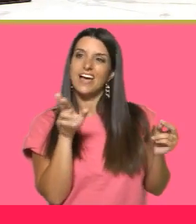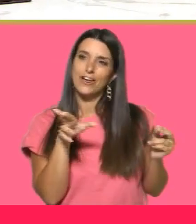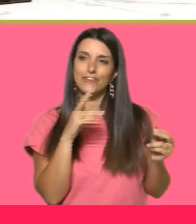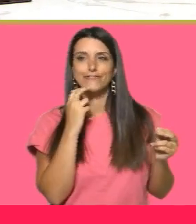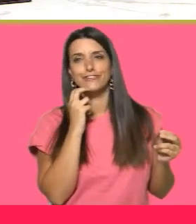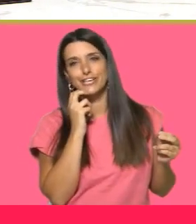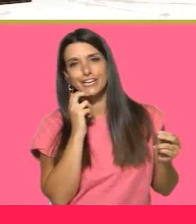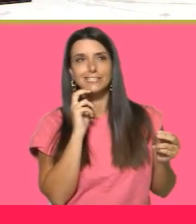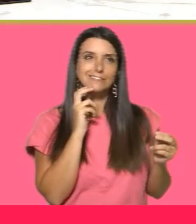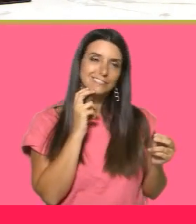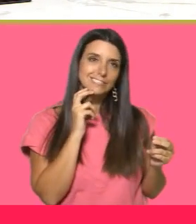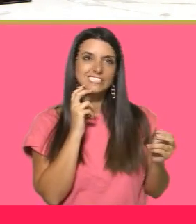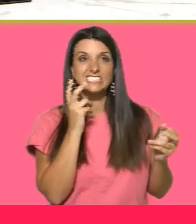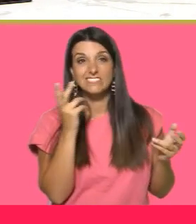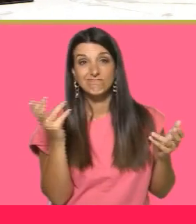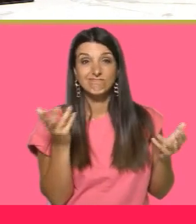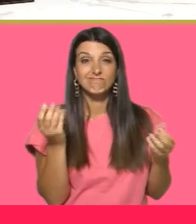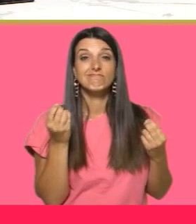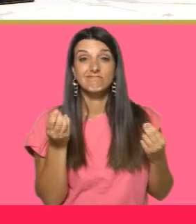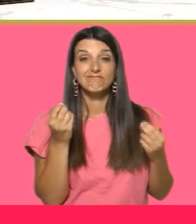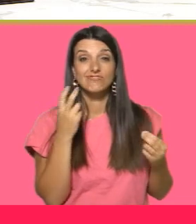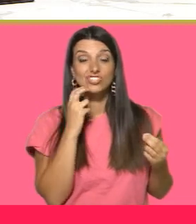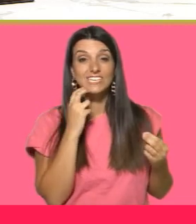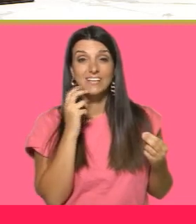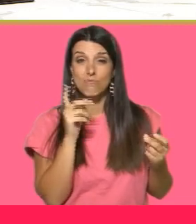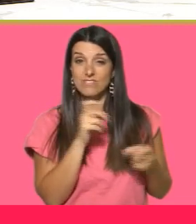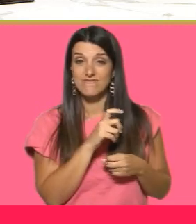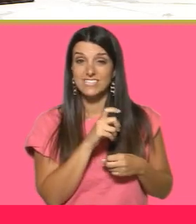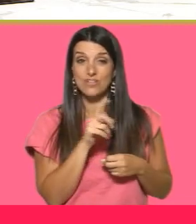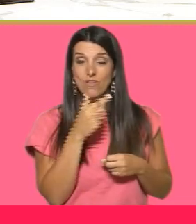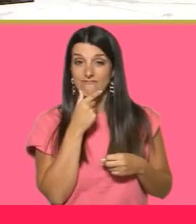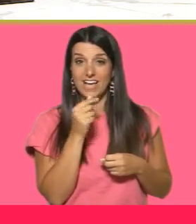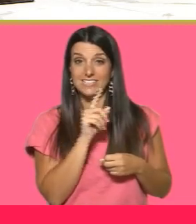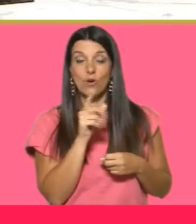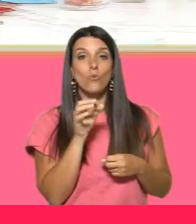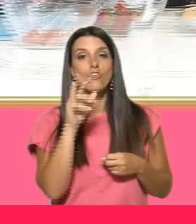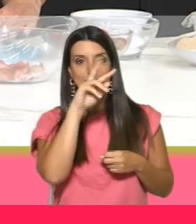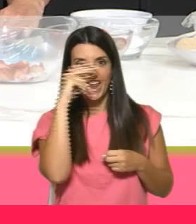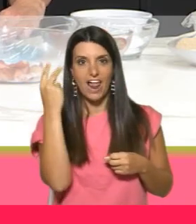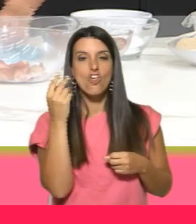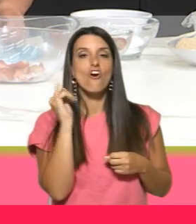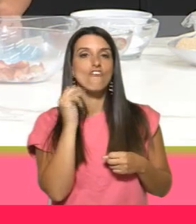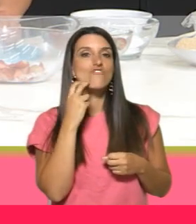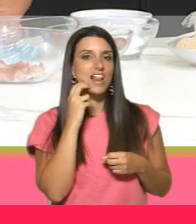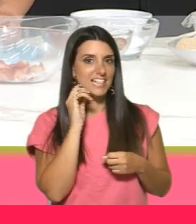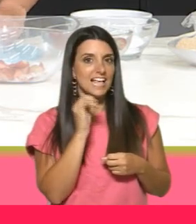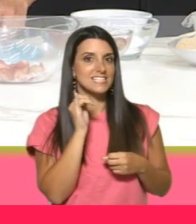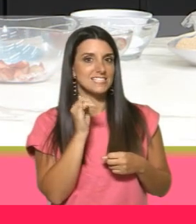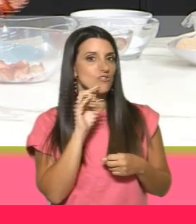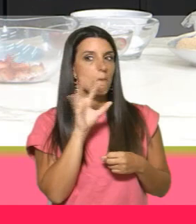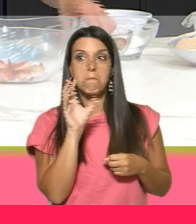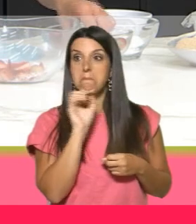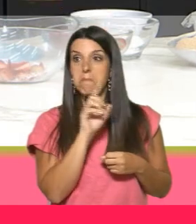violeta, sí. Claro, ¿qué hay de violeta? Es más difícil. Sí. Y es más difícil. Hubo un verano que se usó mucho el violeta. ¿En serio? ¿Se acuerdan? Sí, no me